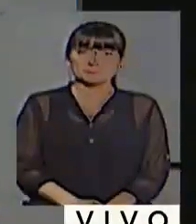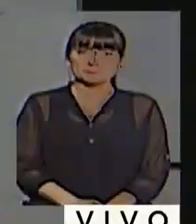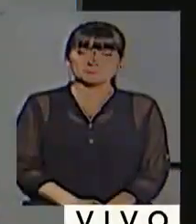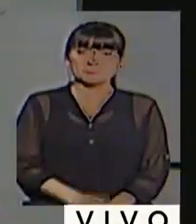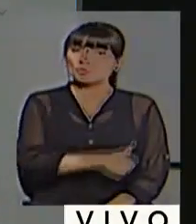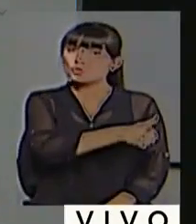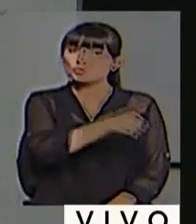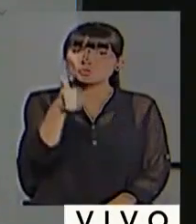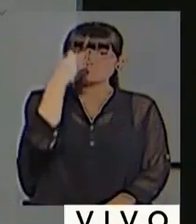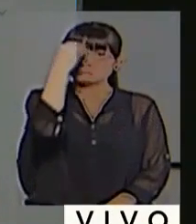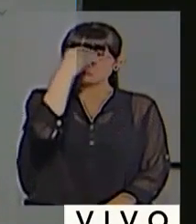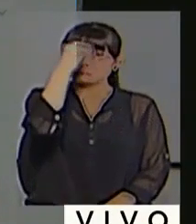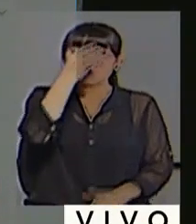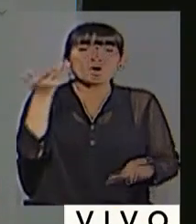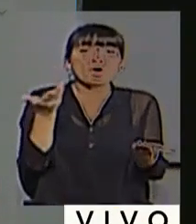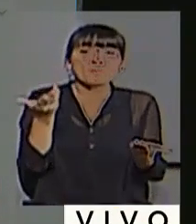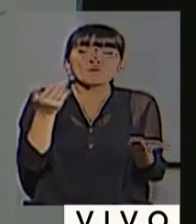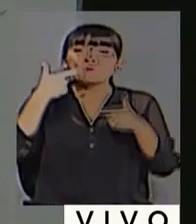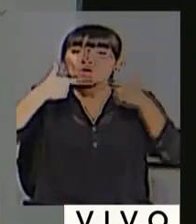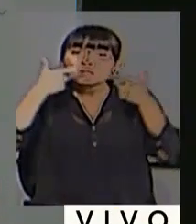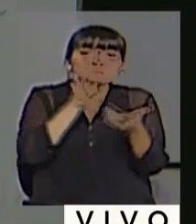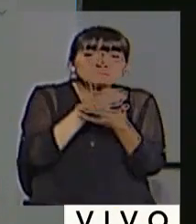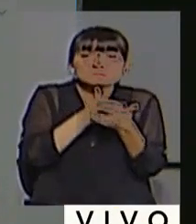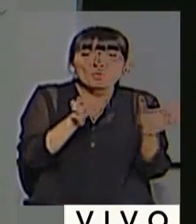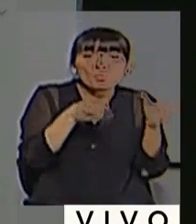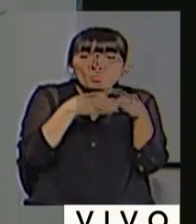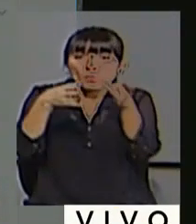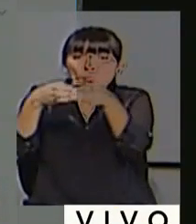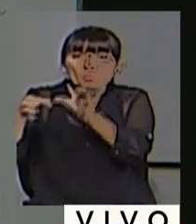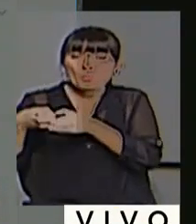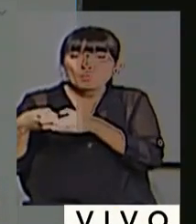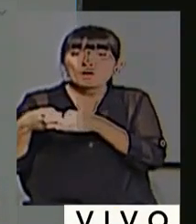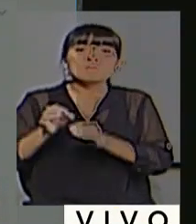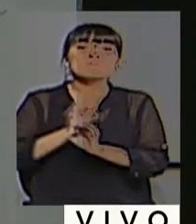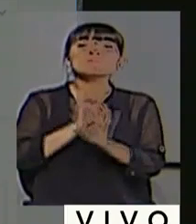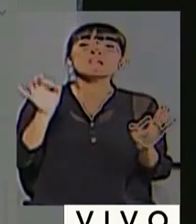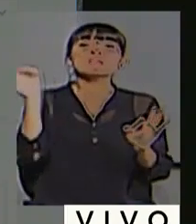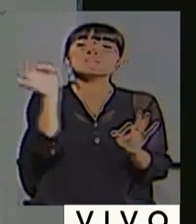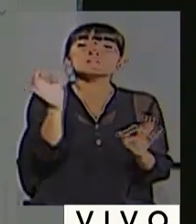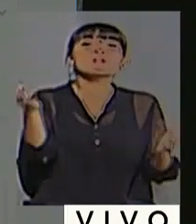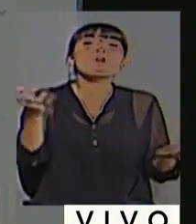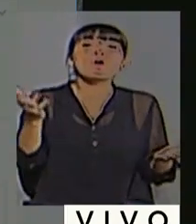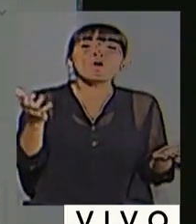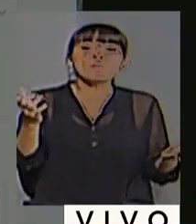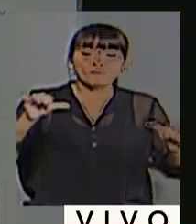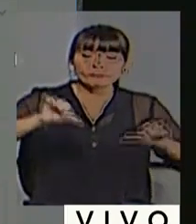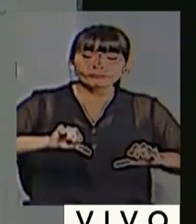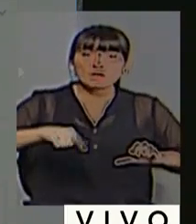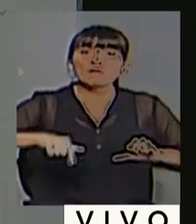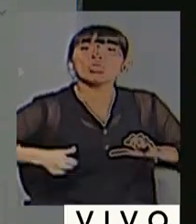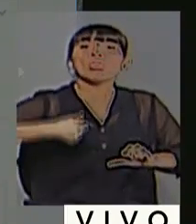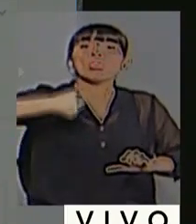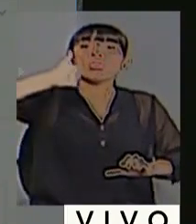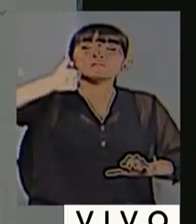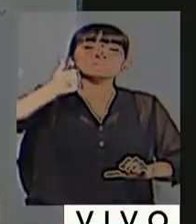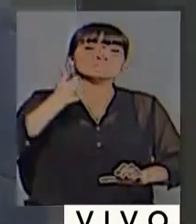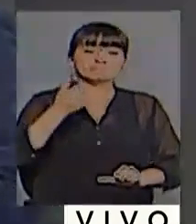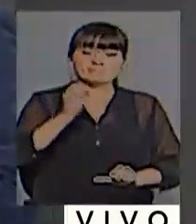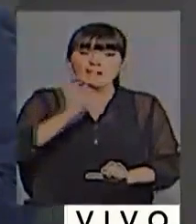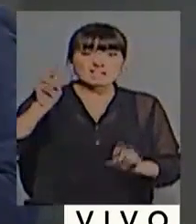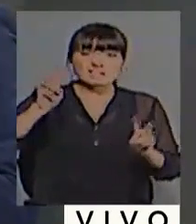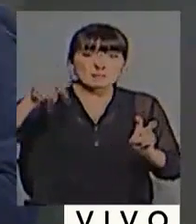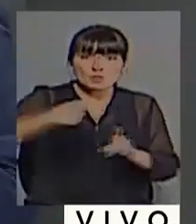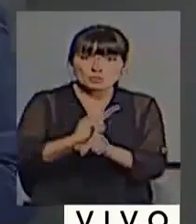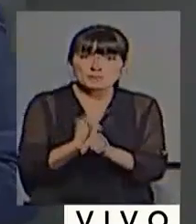Todos preocupados en cómo armar grupos políticos, nos dice Javier Arteche. Nadie habla de cómo salir del hoyo en que estamos. Vergüenza. Eso es parte de lo